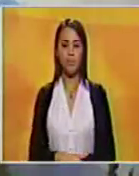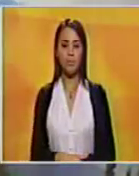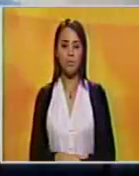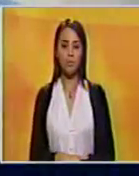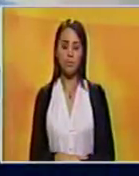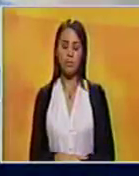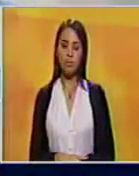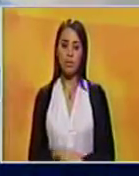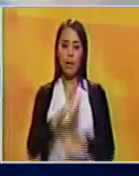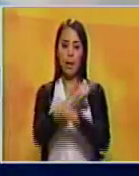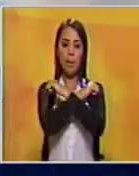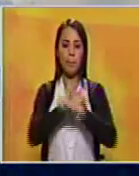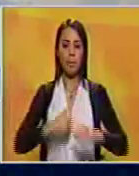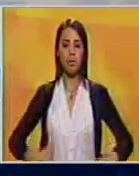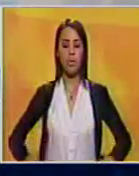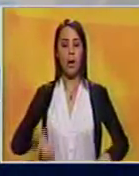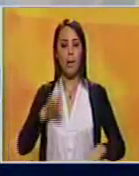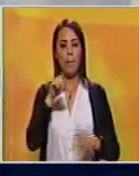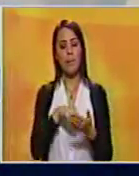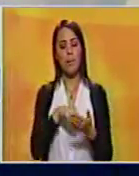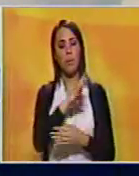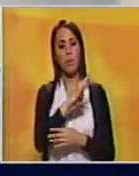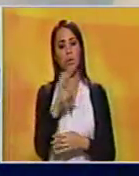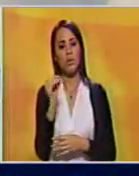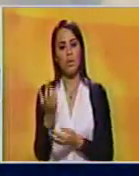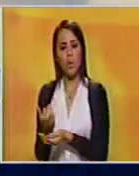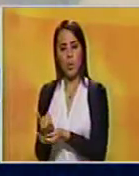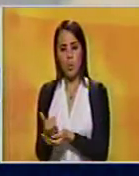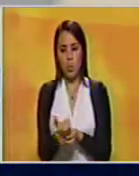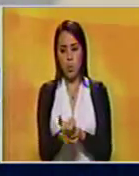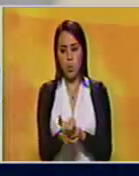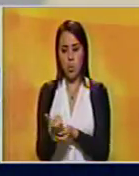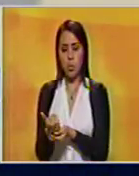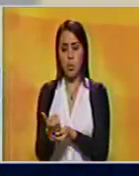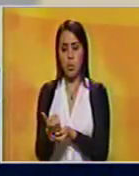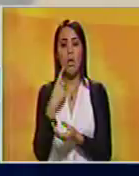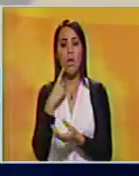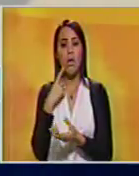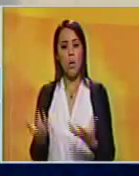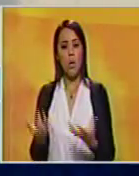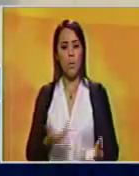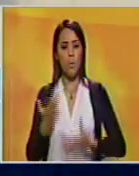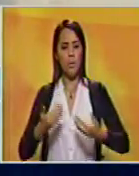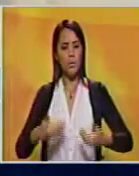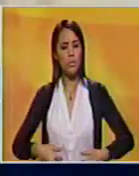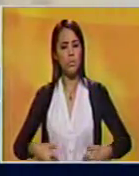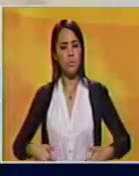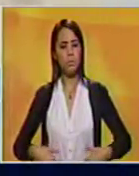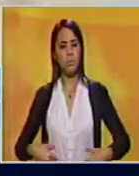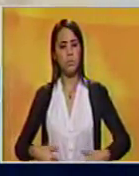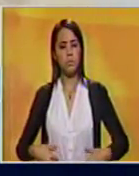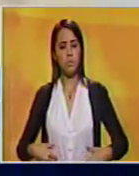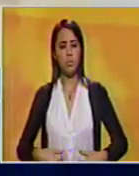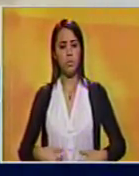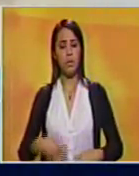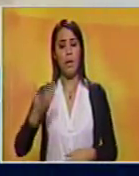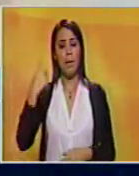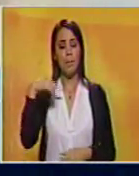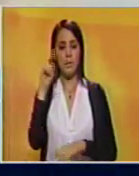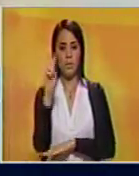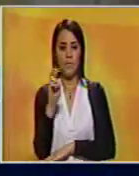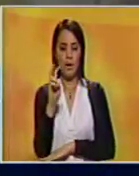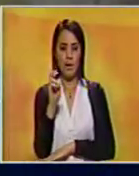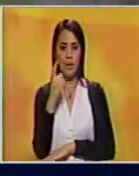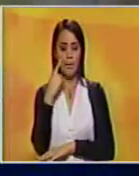En Portugal, 1.400 bomberos continúan luchando contra el incendio forestal del Algarve, declarado el pasado viernes,